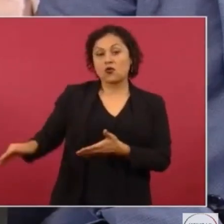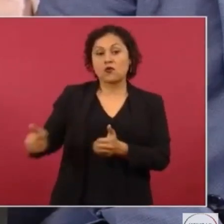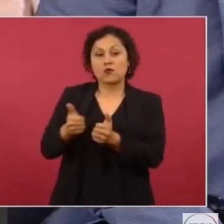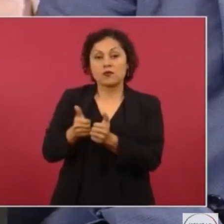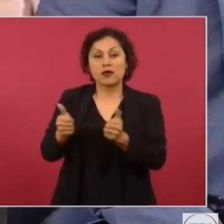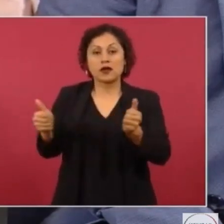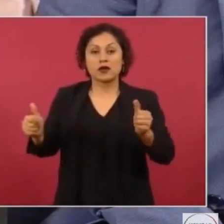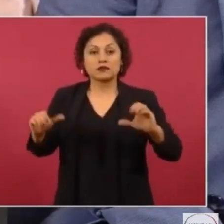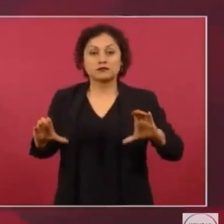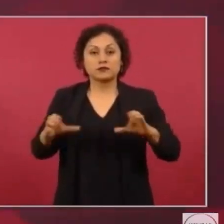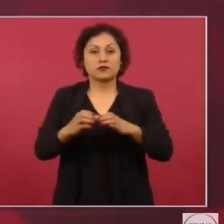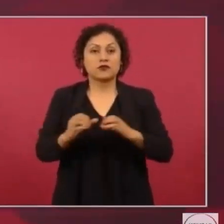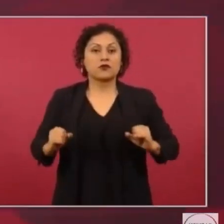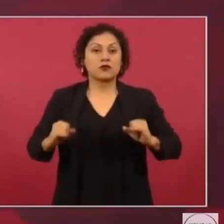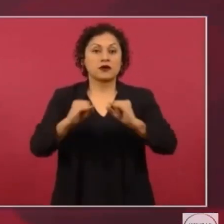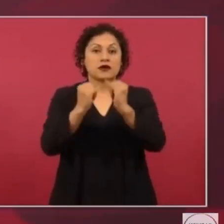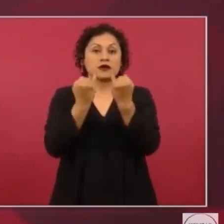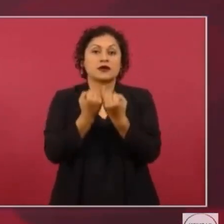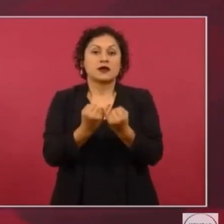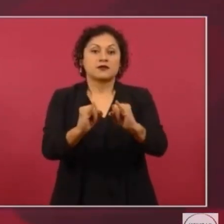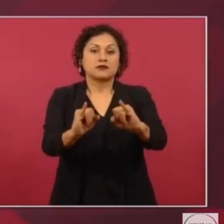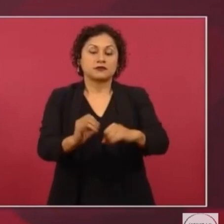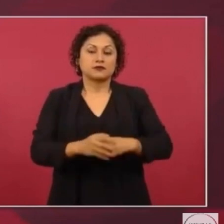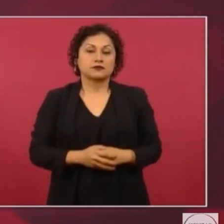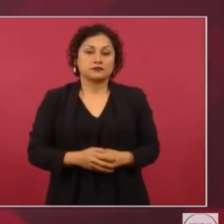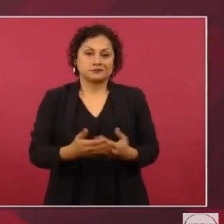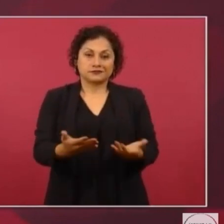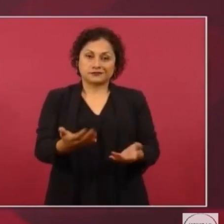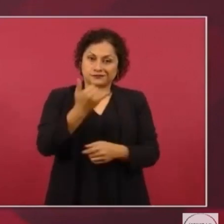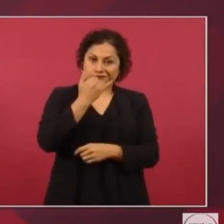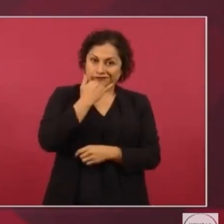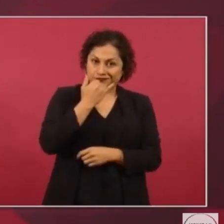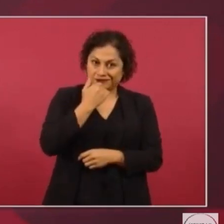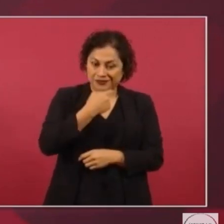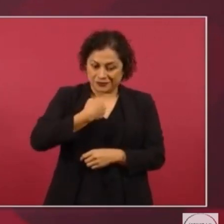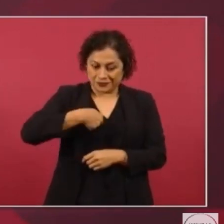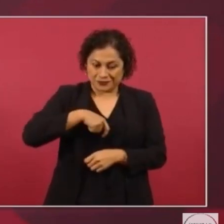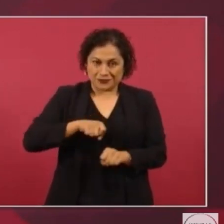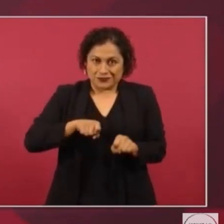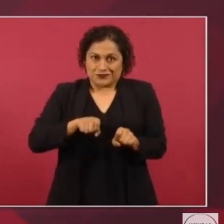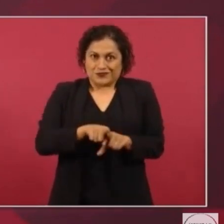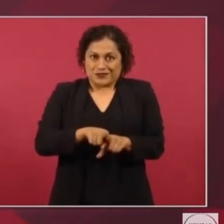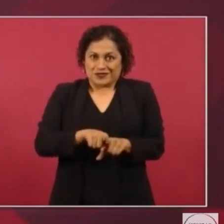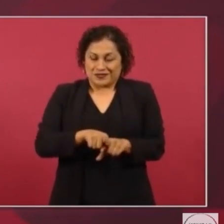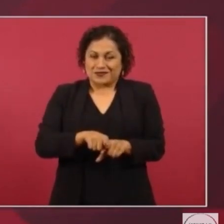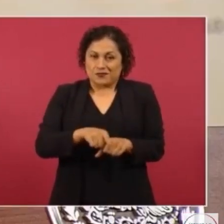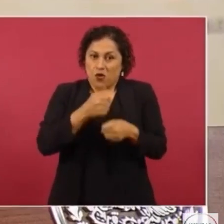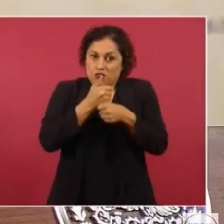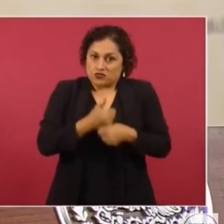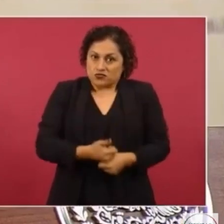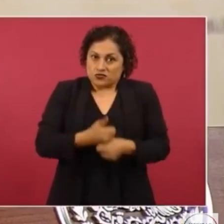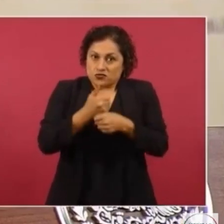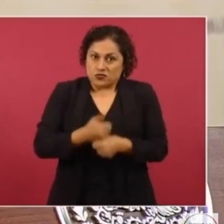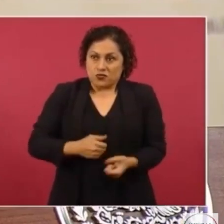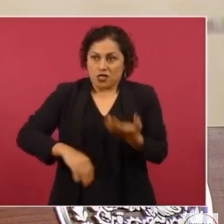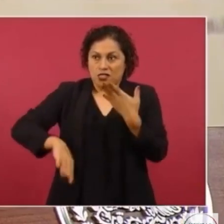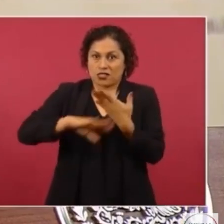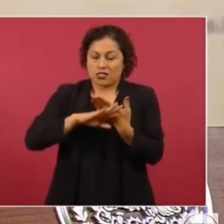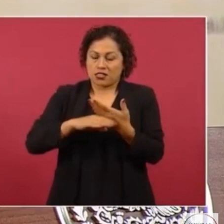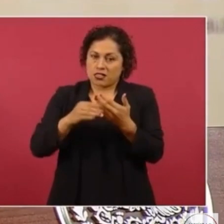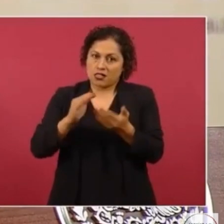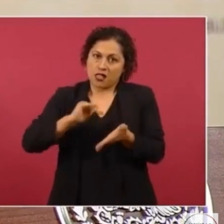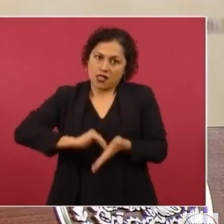gobierno esta participación. O sea, nosotros nos hicieron fraude y ya no dependía, supuestamente,